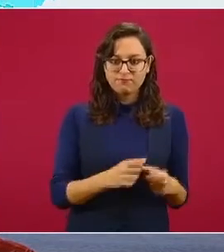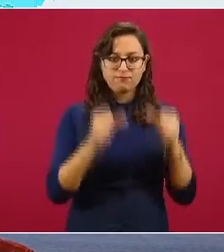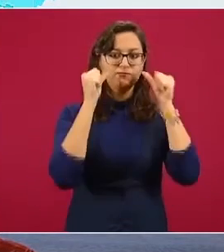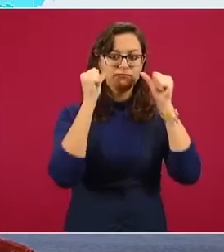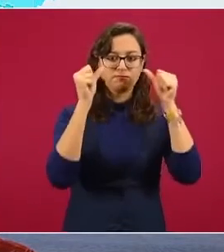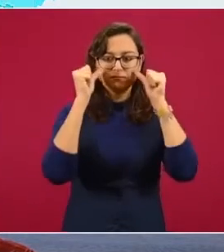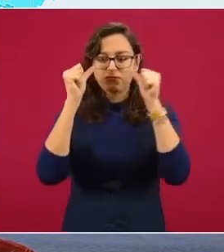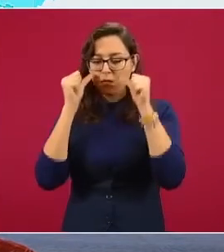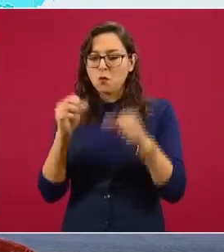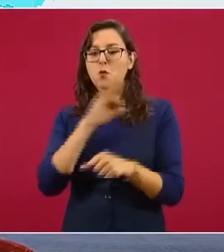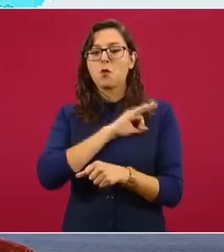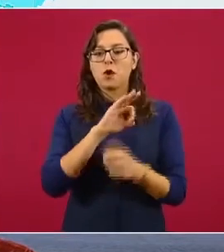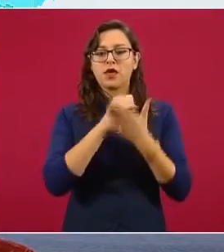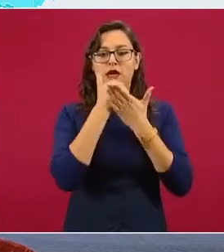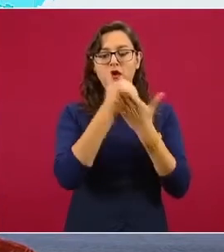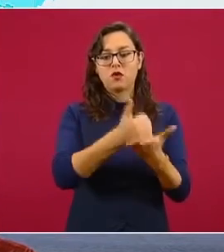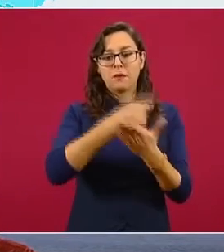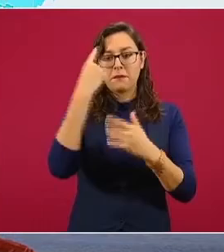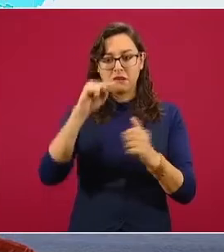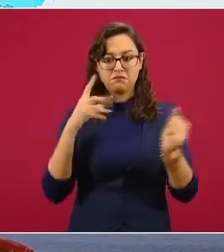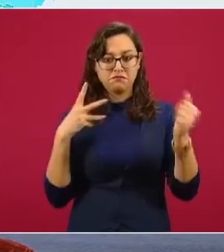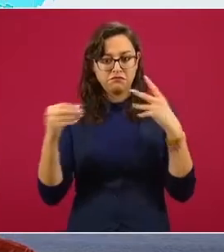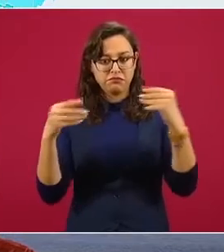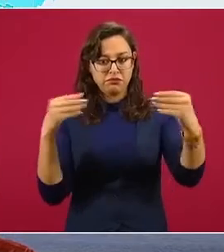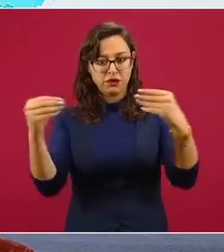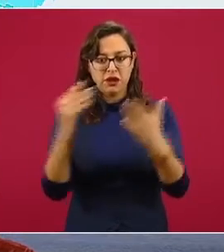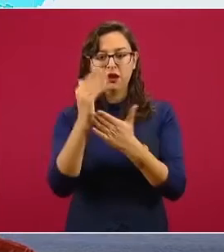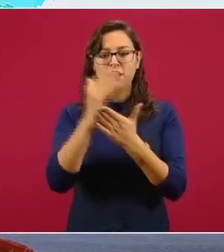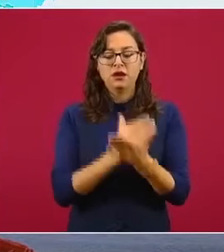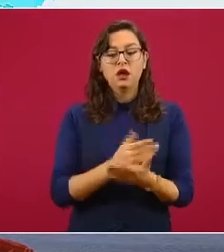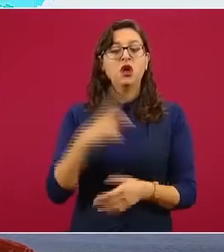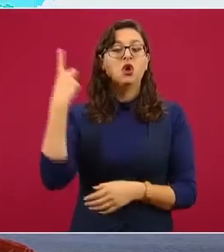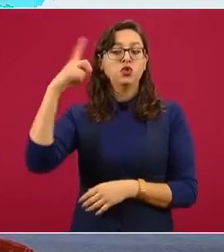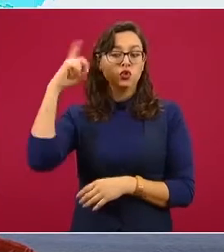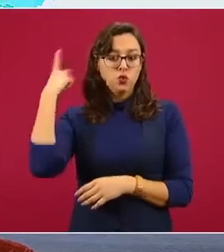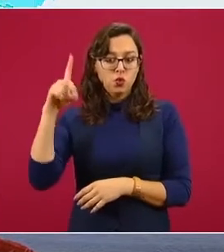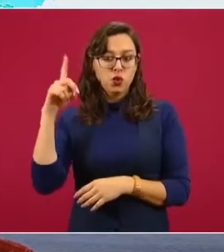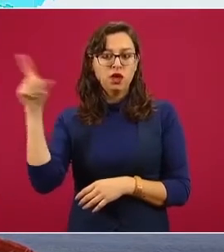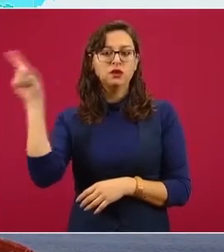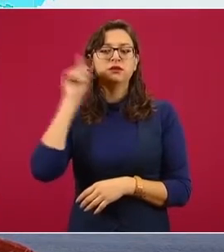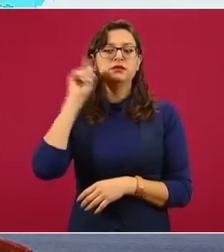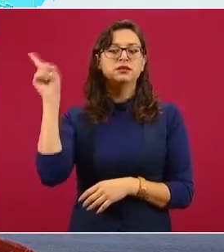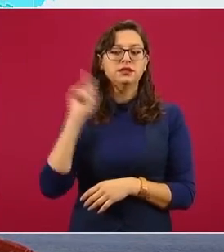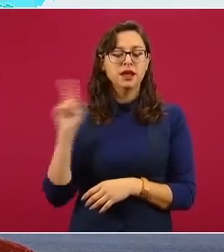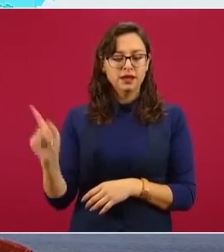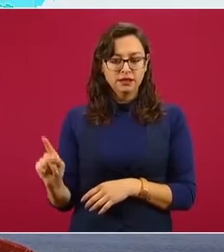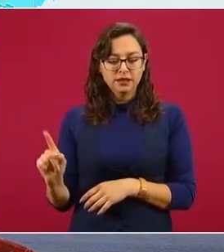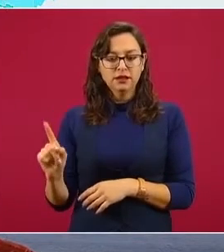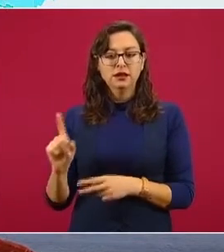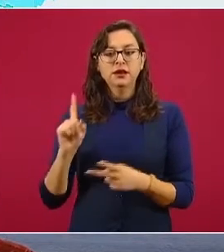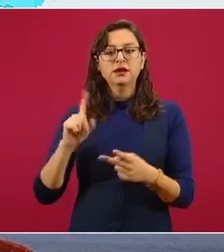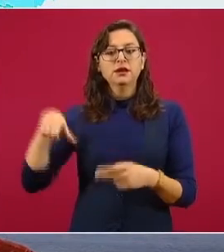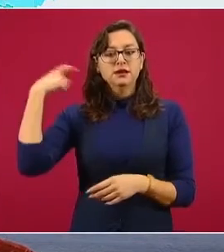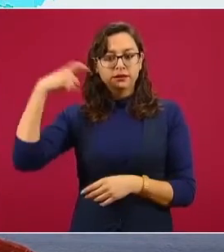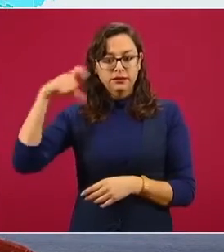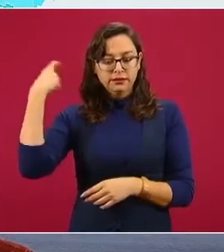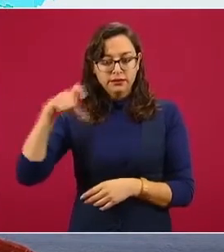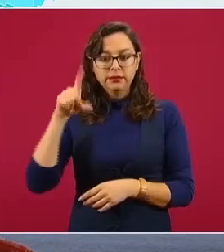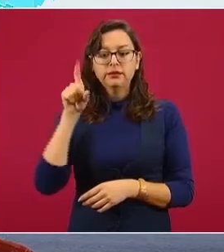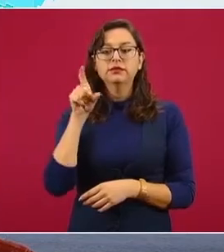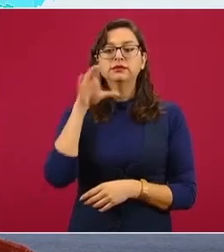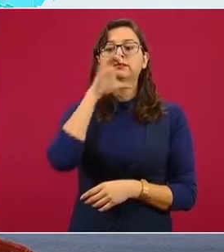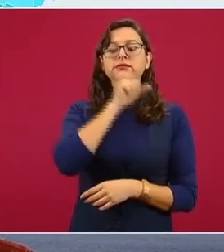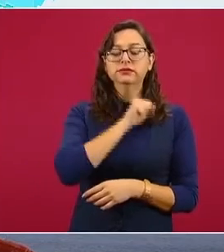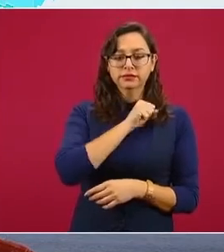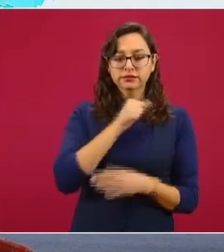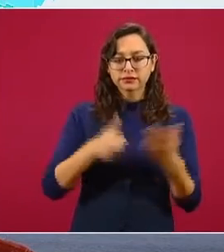que permitieron que se redujera la transmisión. Durango, Zacatecas, también Querétaro, también Aguascalientes